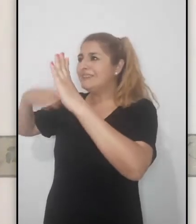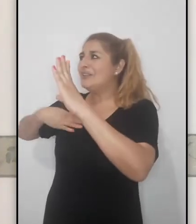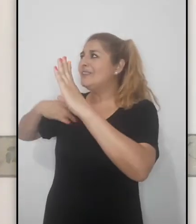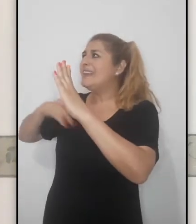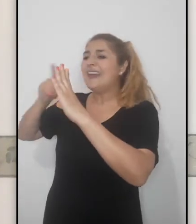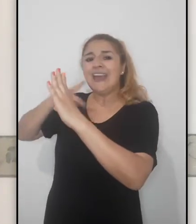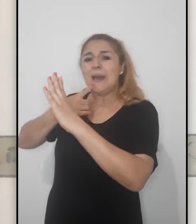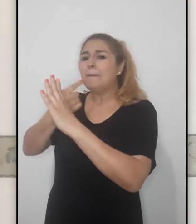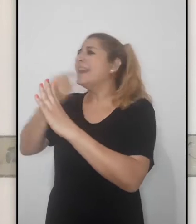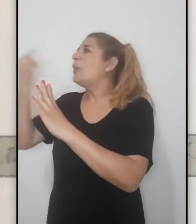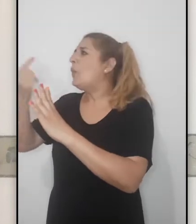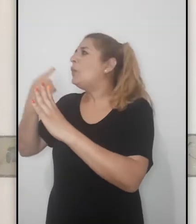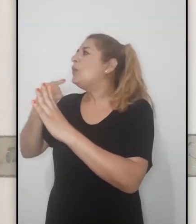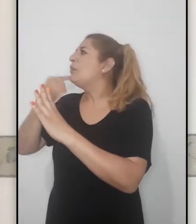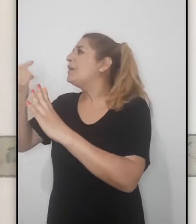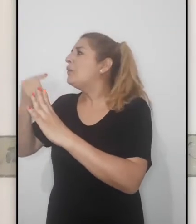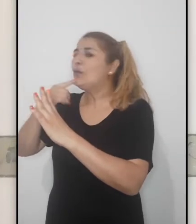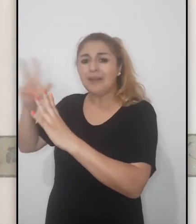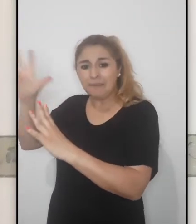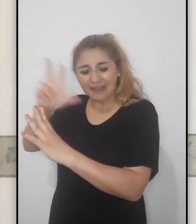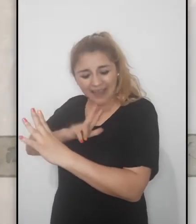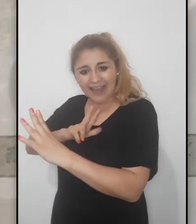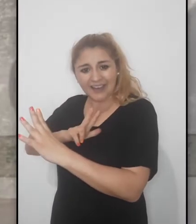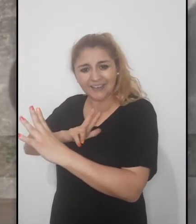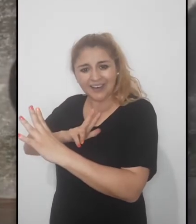regla de dios